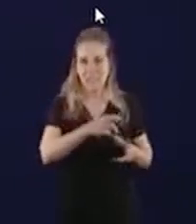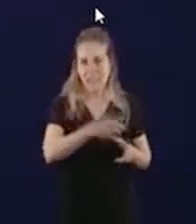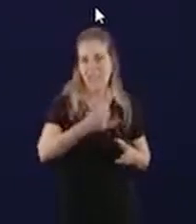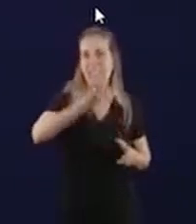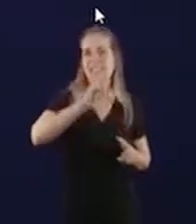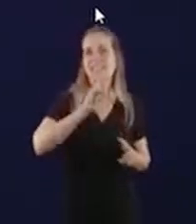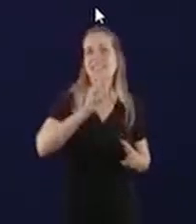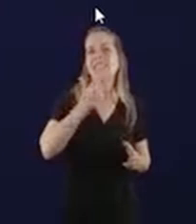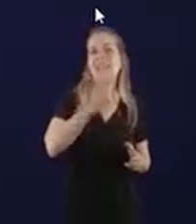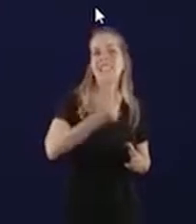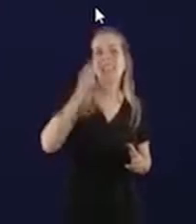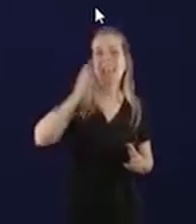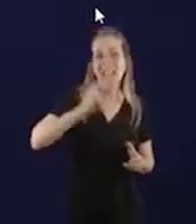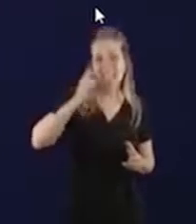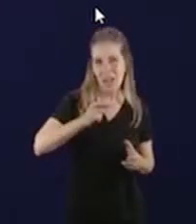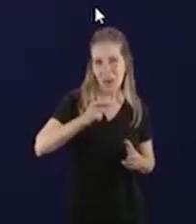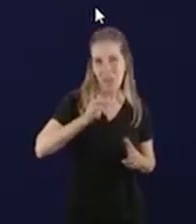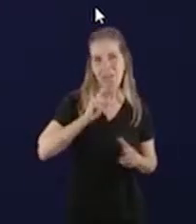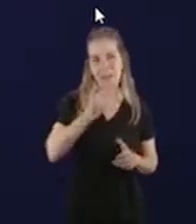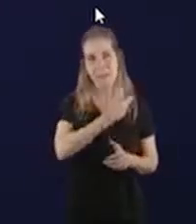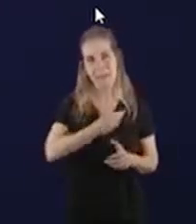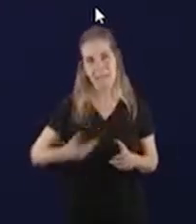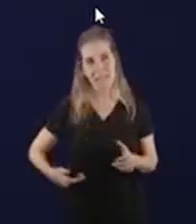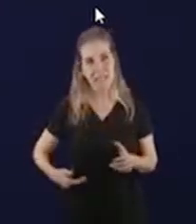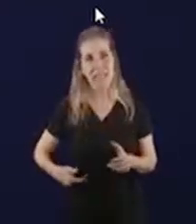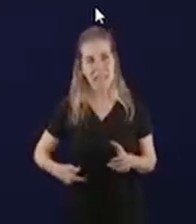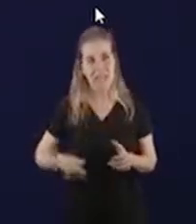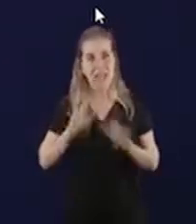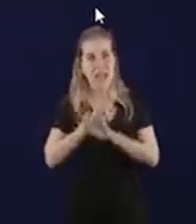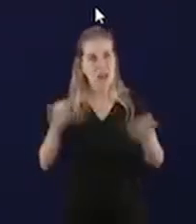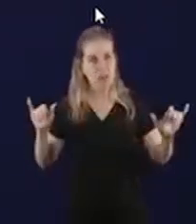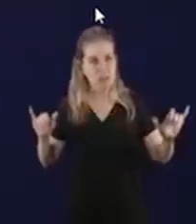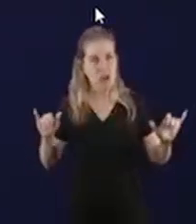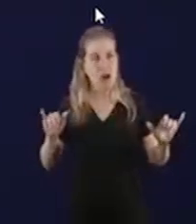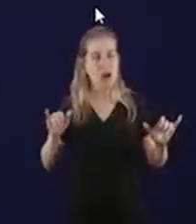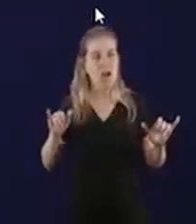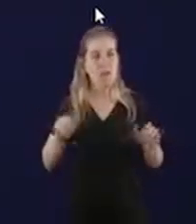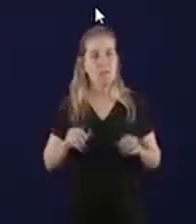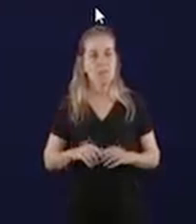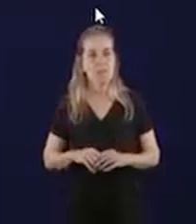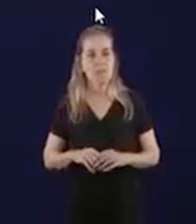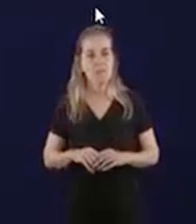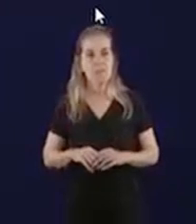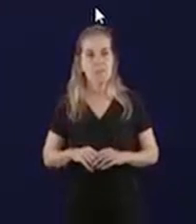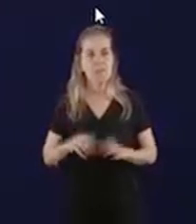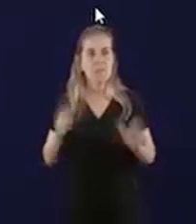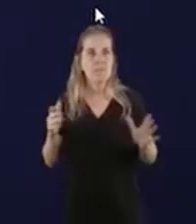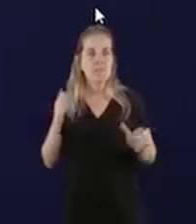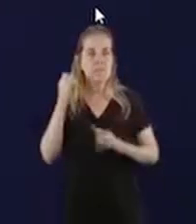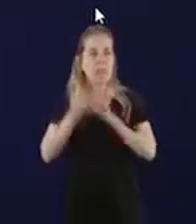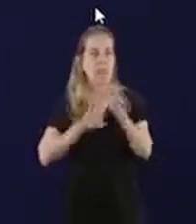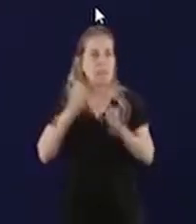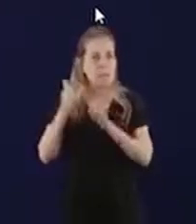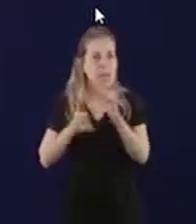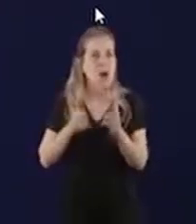tasa kisil que fue la que el presidente de la nación cuenta o explica o